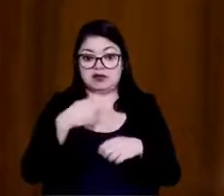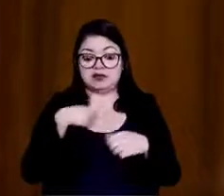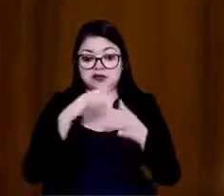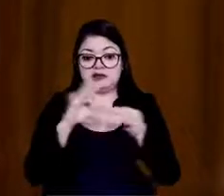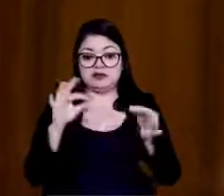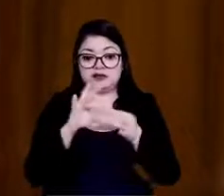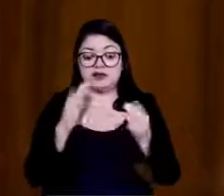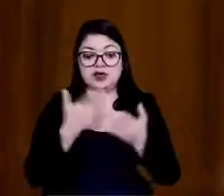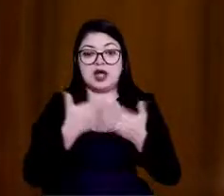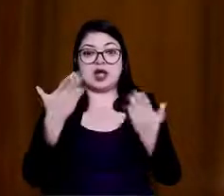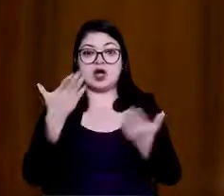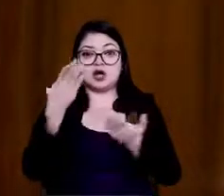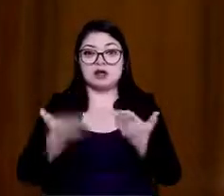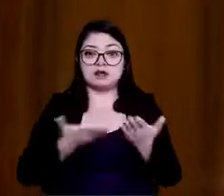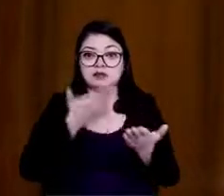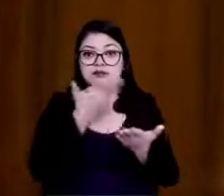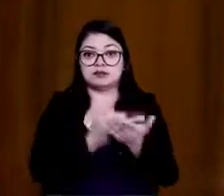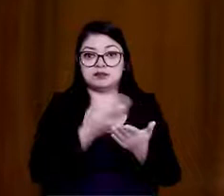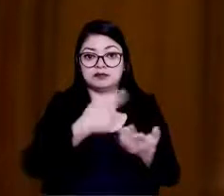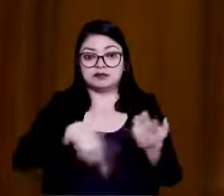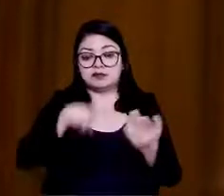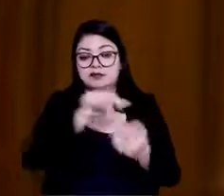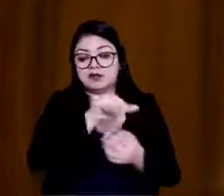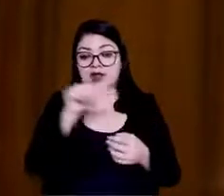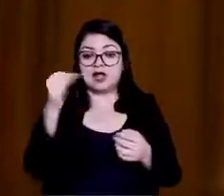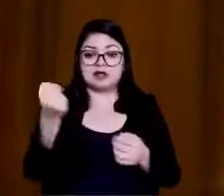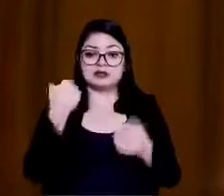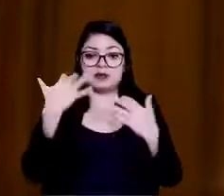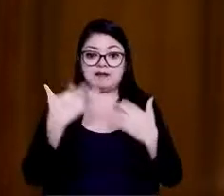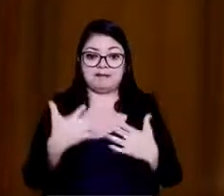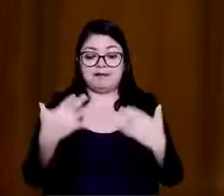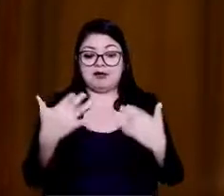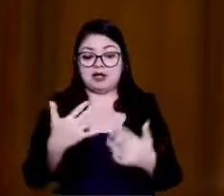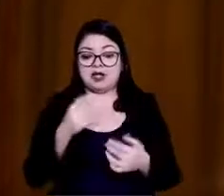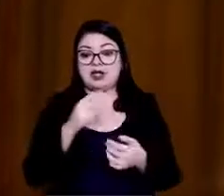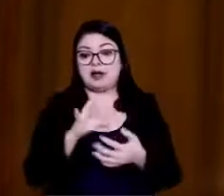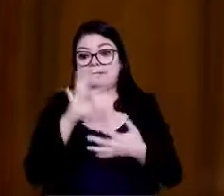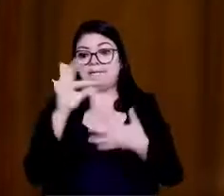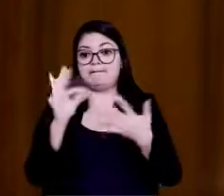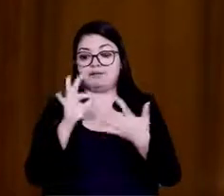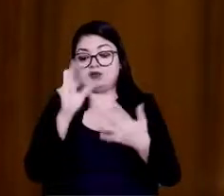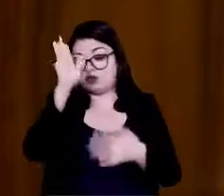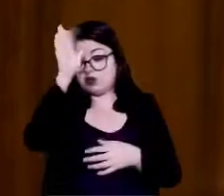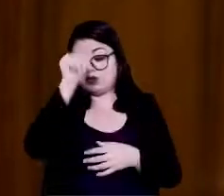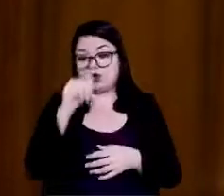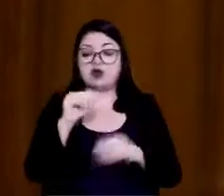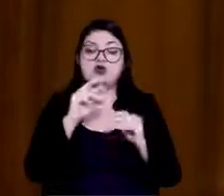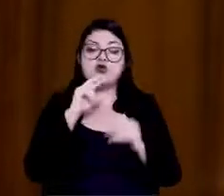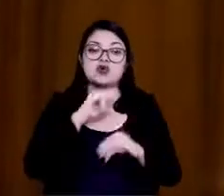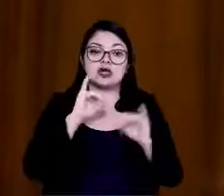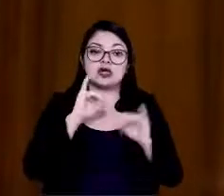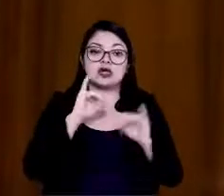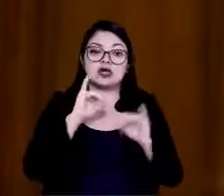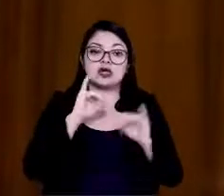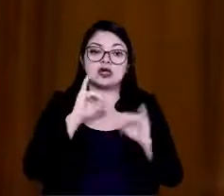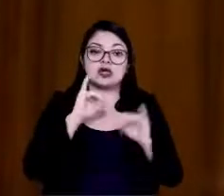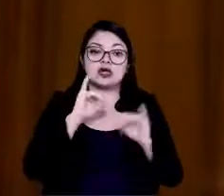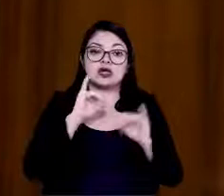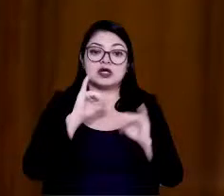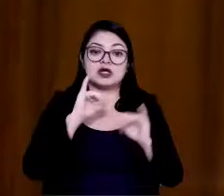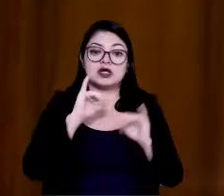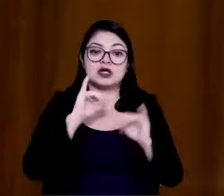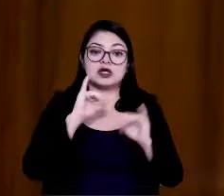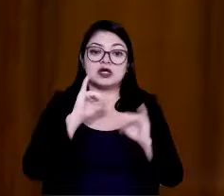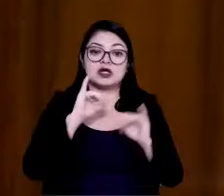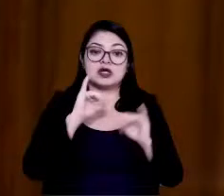somete a la consideración de esta Asamblea el presente punto de acuerdo de urgente y obvia resolución.